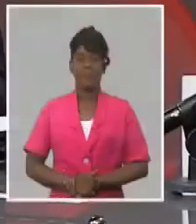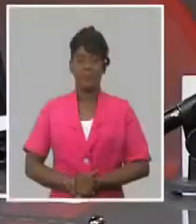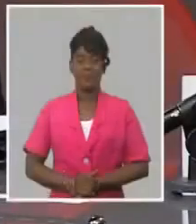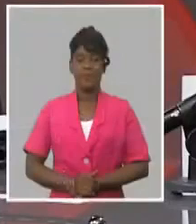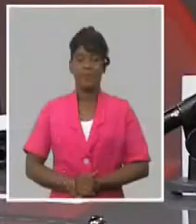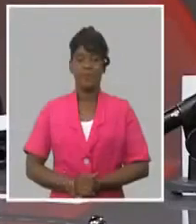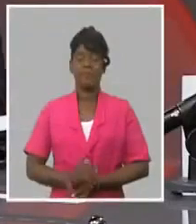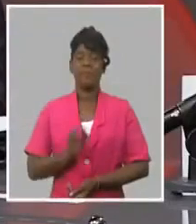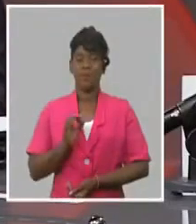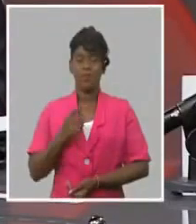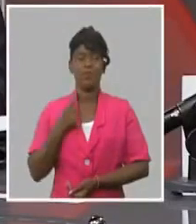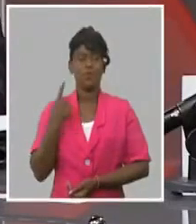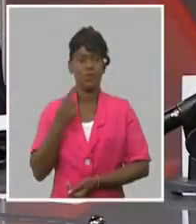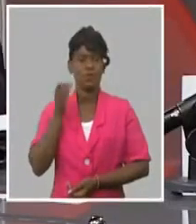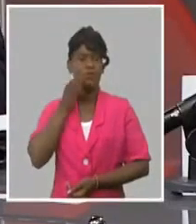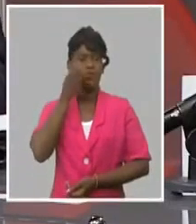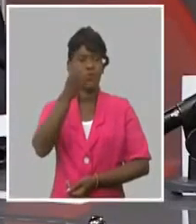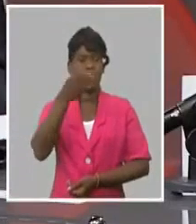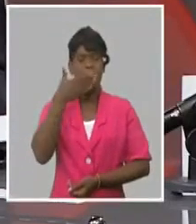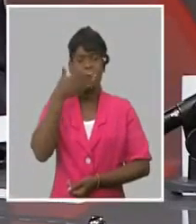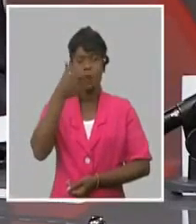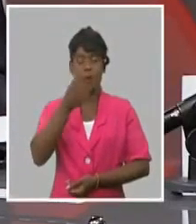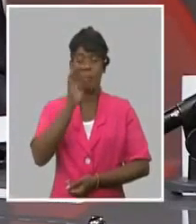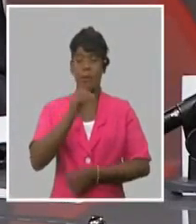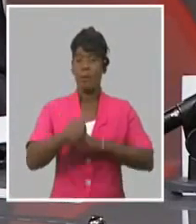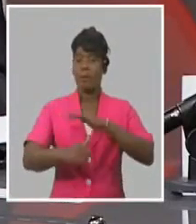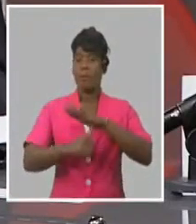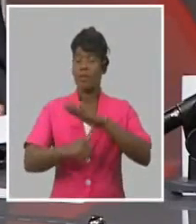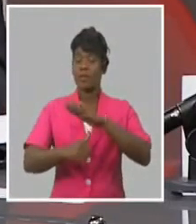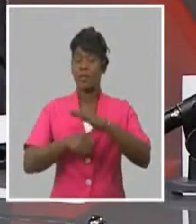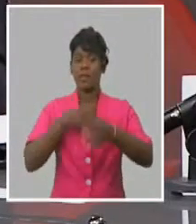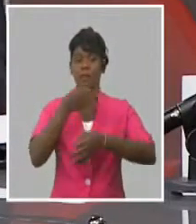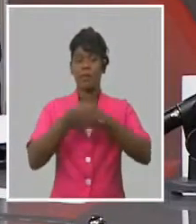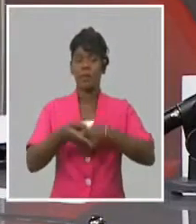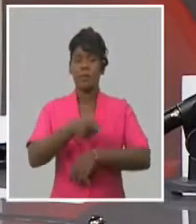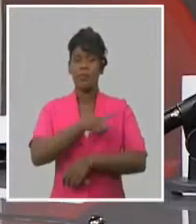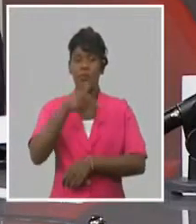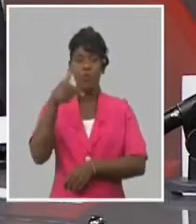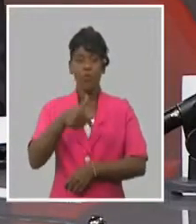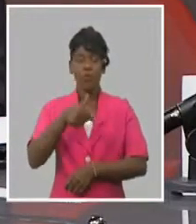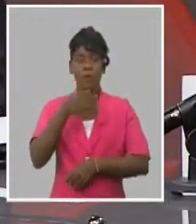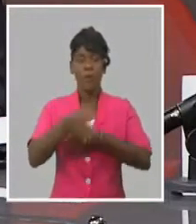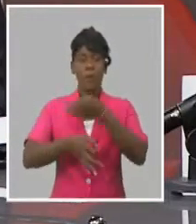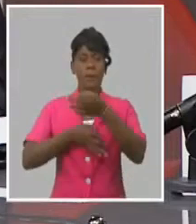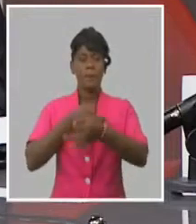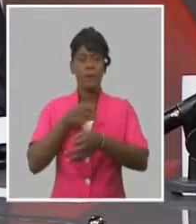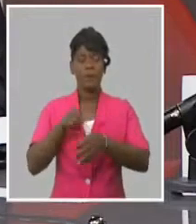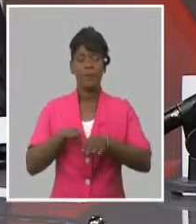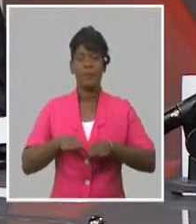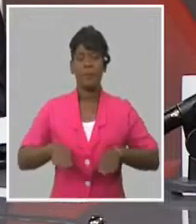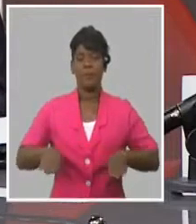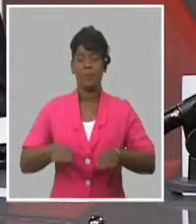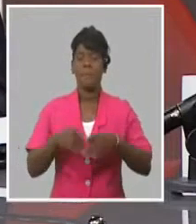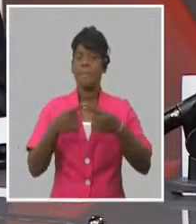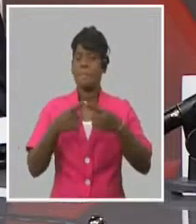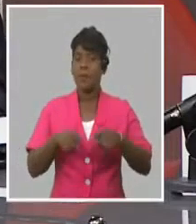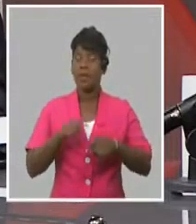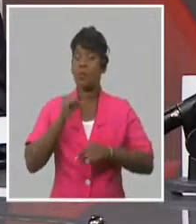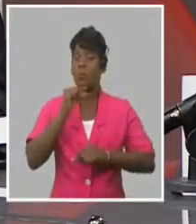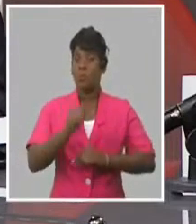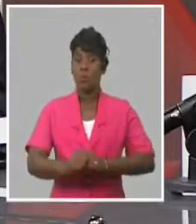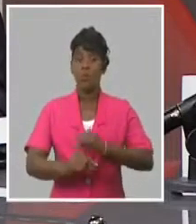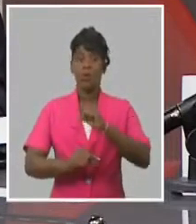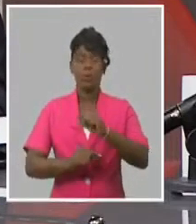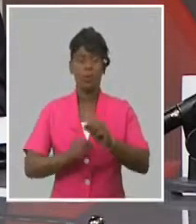Bueno, hacia allá llegaremos, a lo que nuestro presidente el pasado jueves explicó aquí en la Mesa Redonda. Pero por supuesto hay que ir